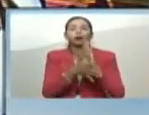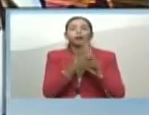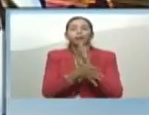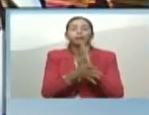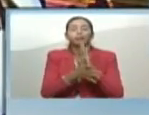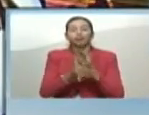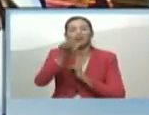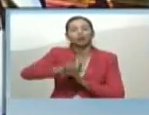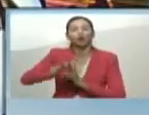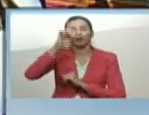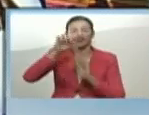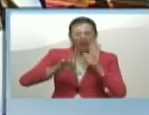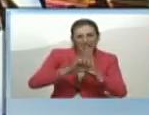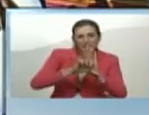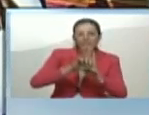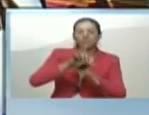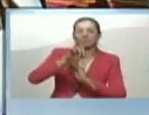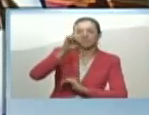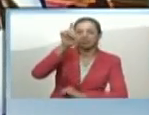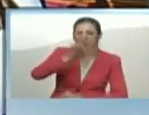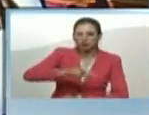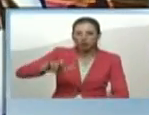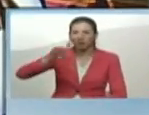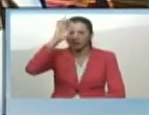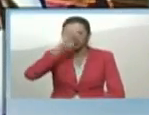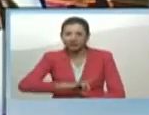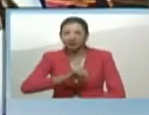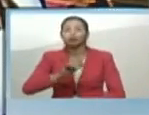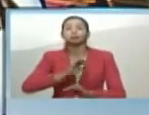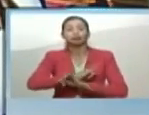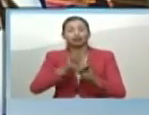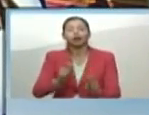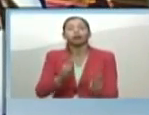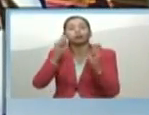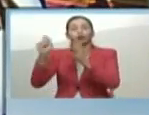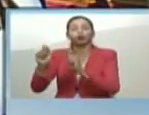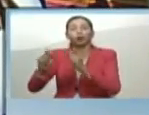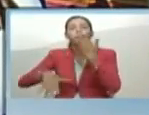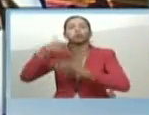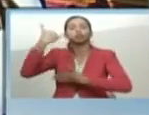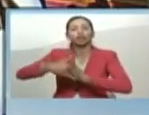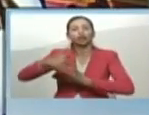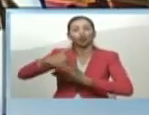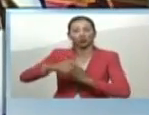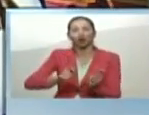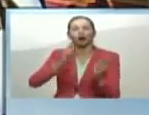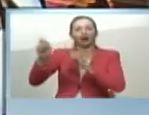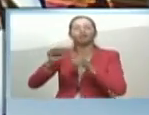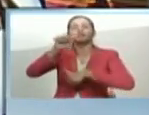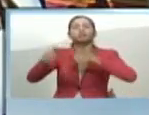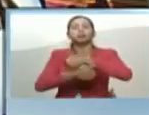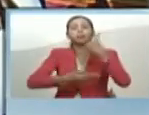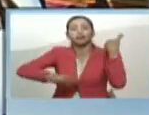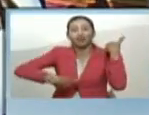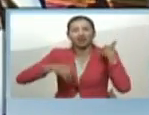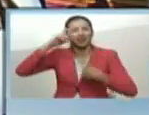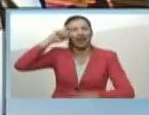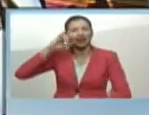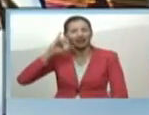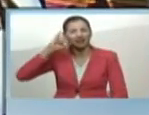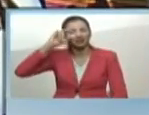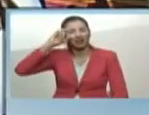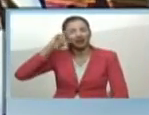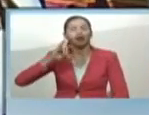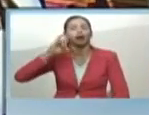entregó un proyecto de ley al vicepresidente arriza cu nos visitó creo que está adelantado esa parte